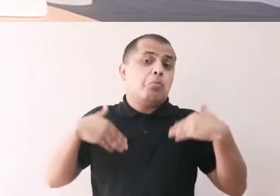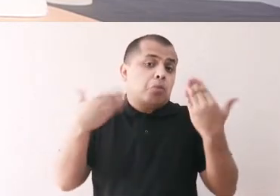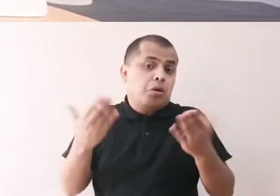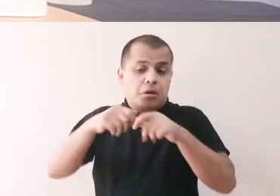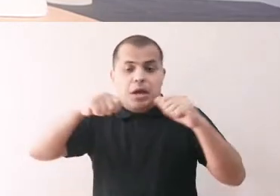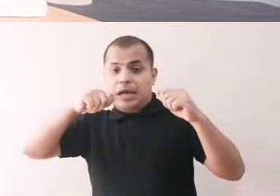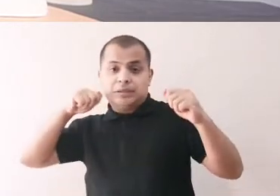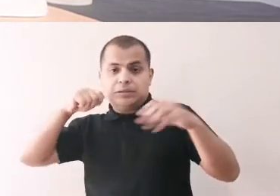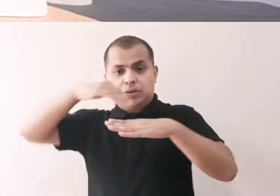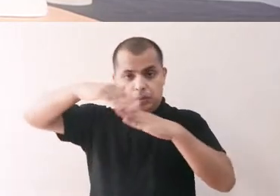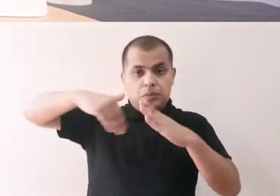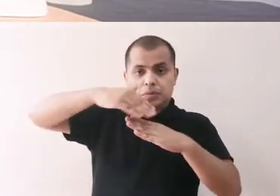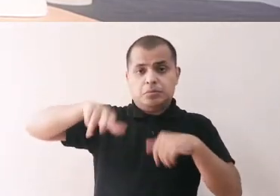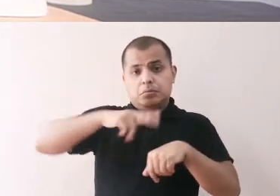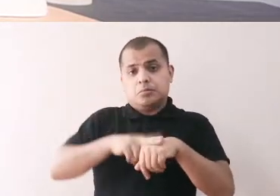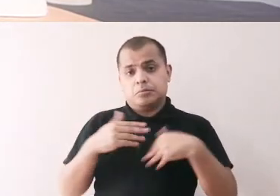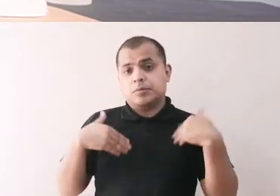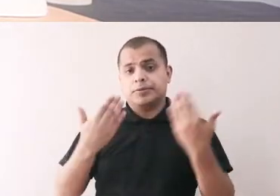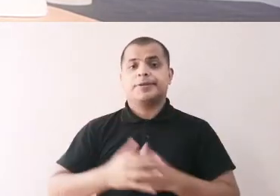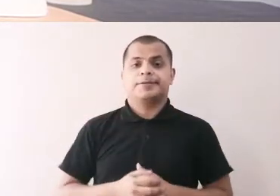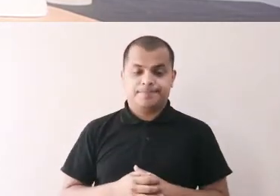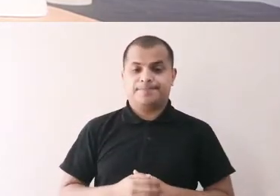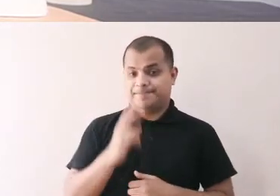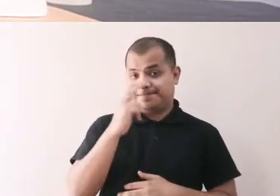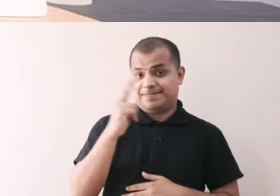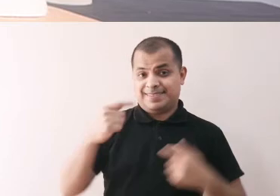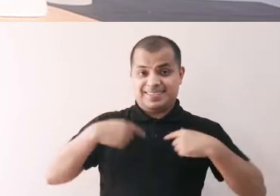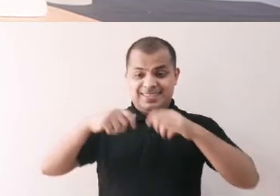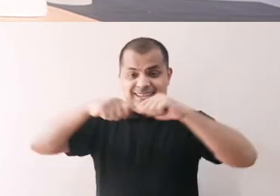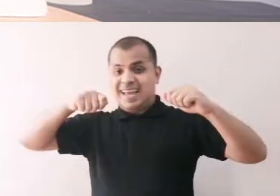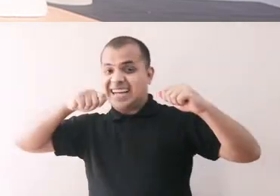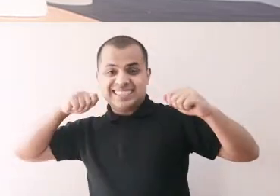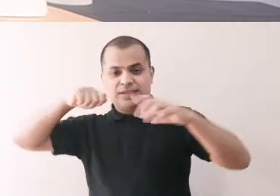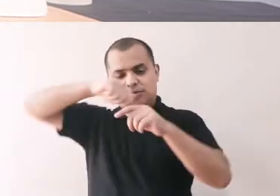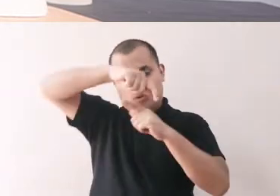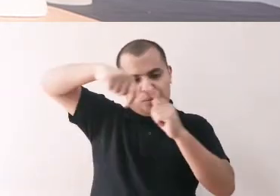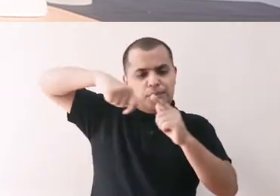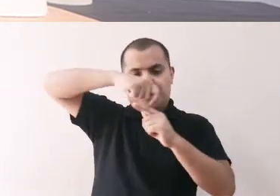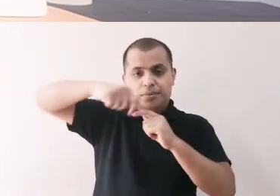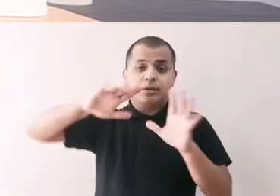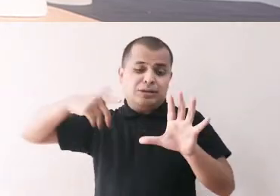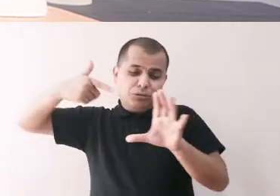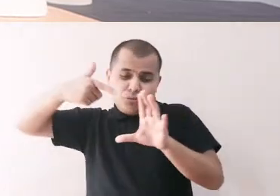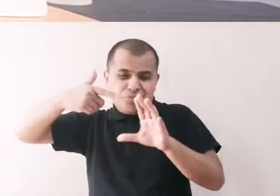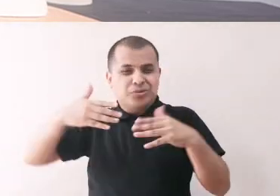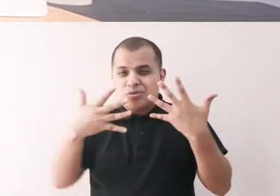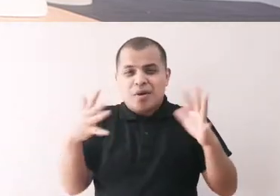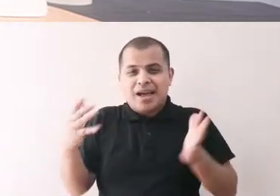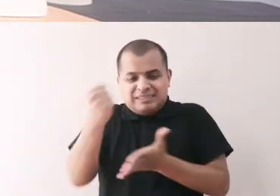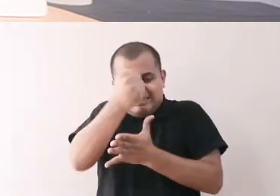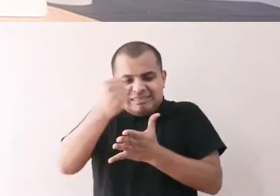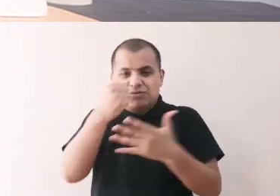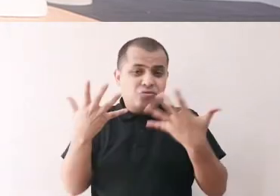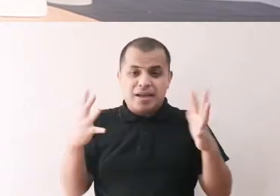puedo utilizar cinta, ¿ya? Ahí está, miren, he utilizado cinta masking tape. Si por ahí no tienen pegamento o no